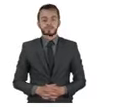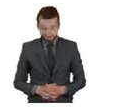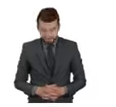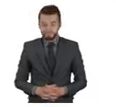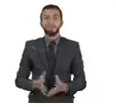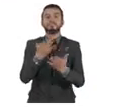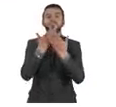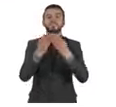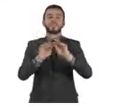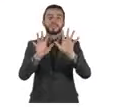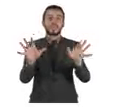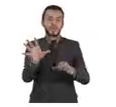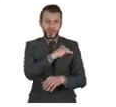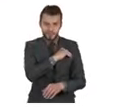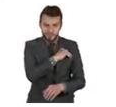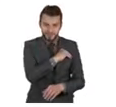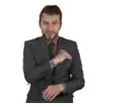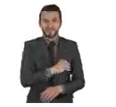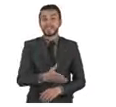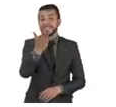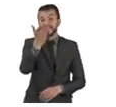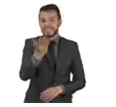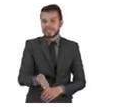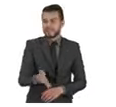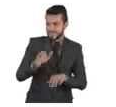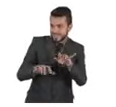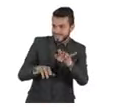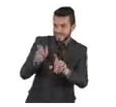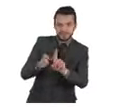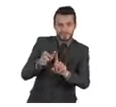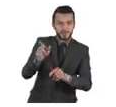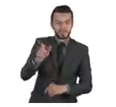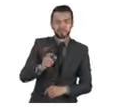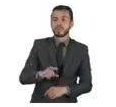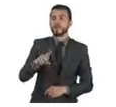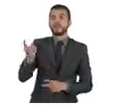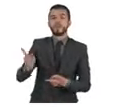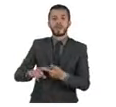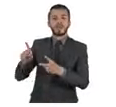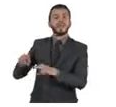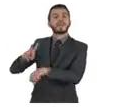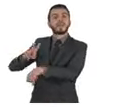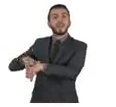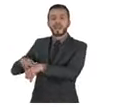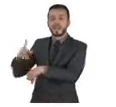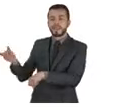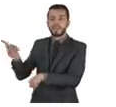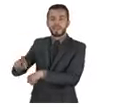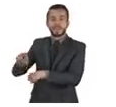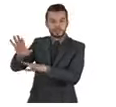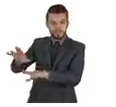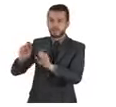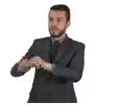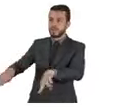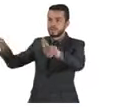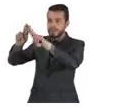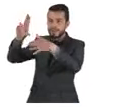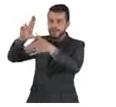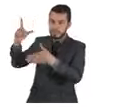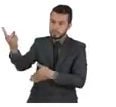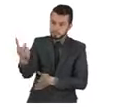Buenos días a todos, a la señora secretaria, la delegada de las Naciones Unidas en América Latina, a todos los que nos encontramos